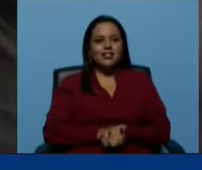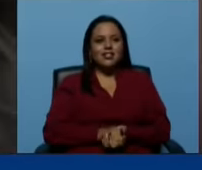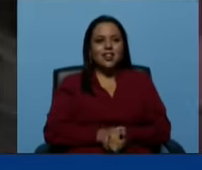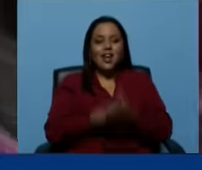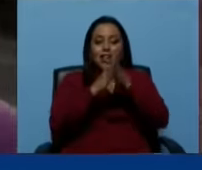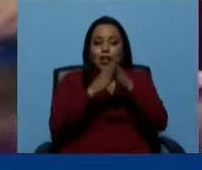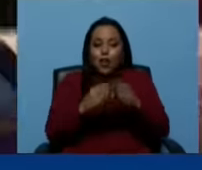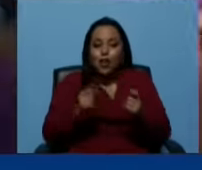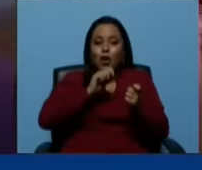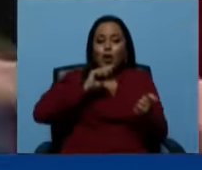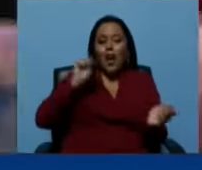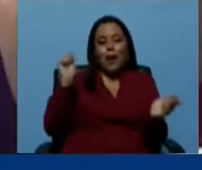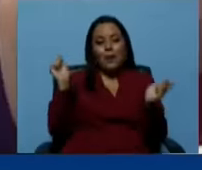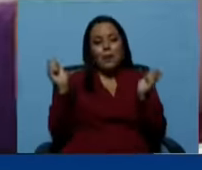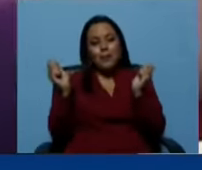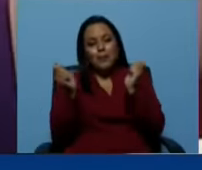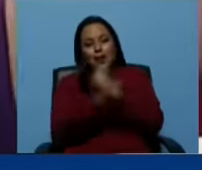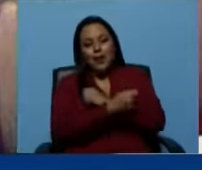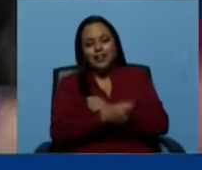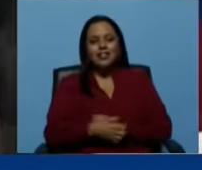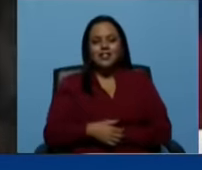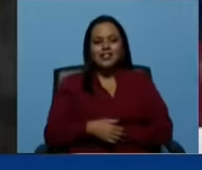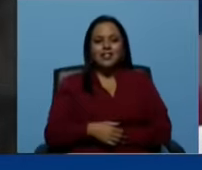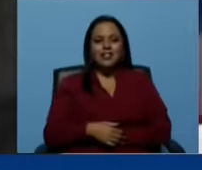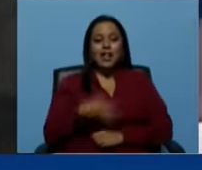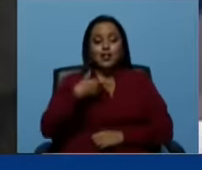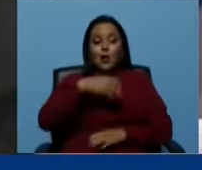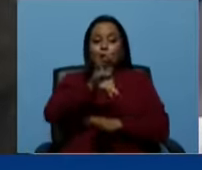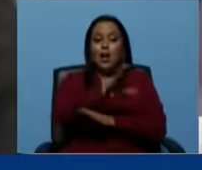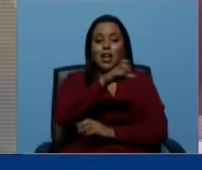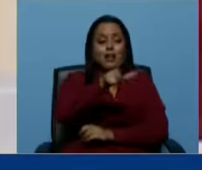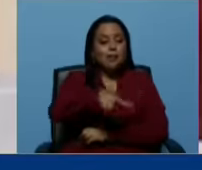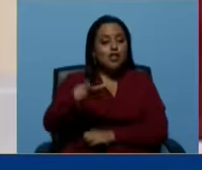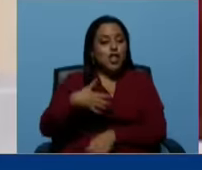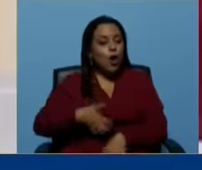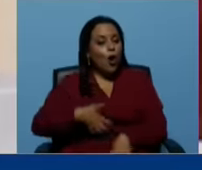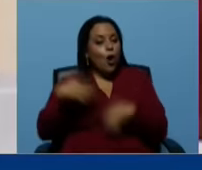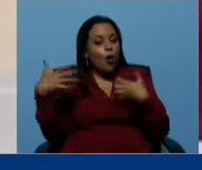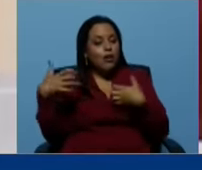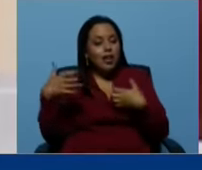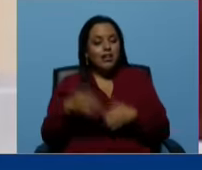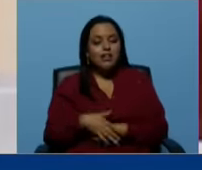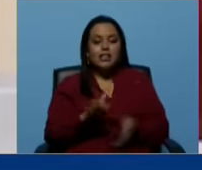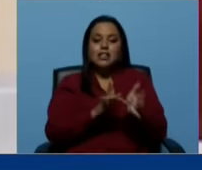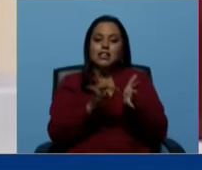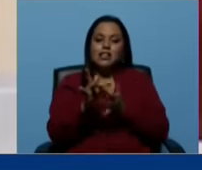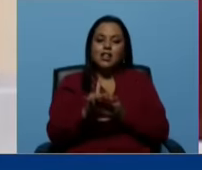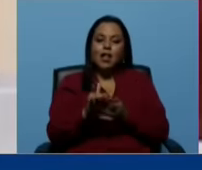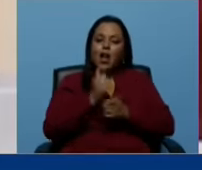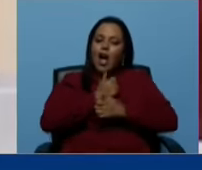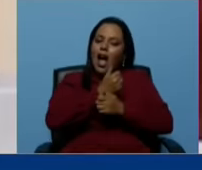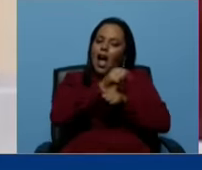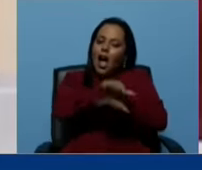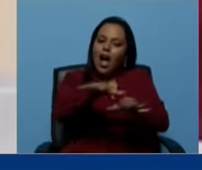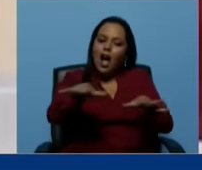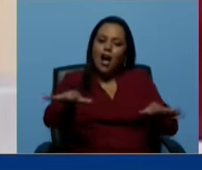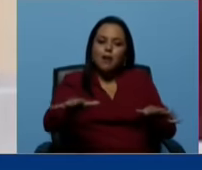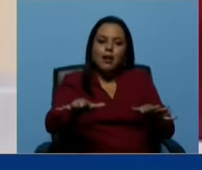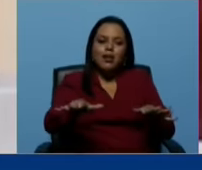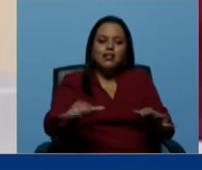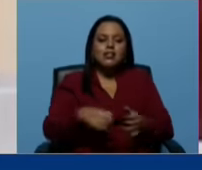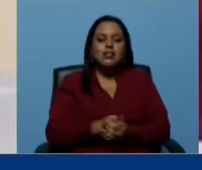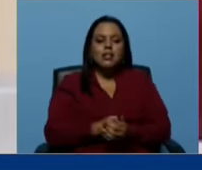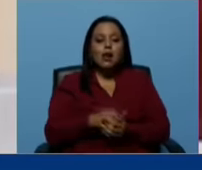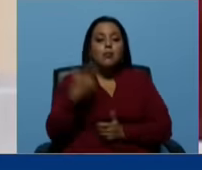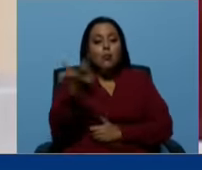todo cambiará. Esa se la canto yo a la gente que odia. Cristo te ama en espíritu y verdad, búscalo, para